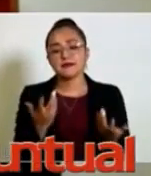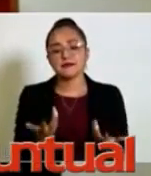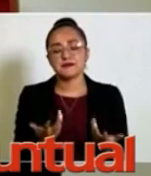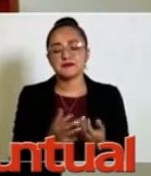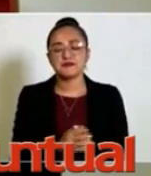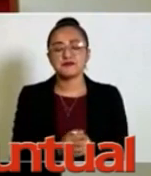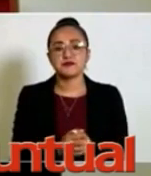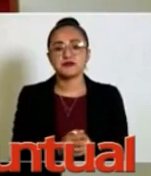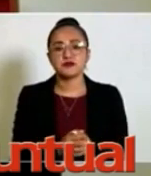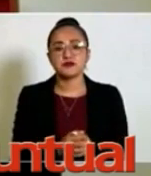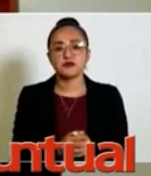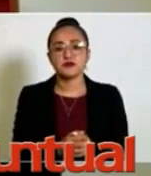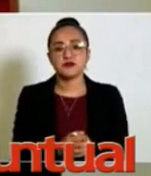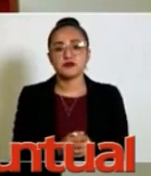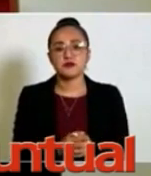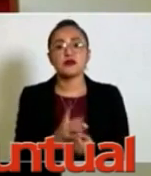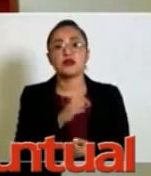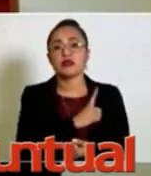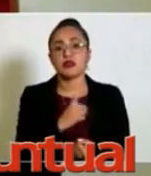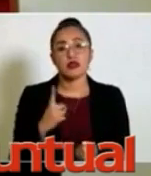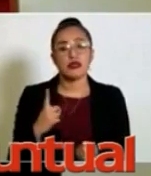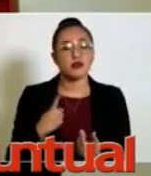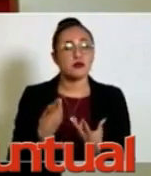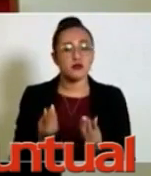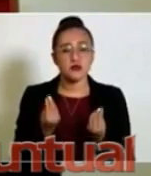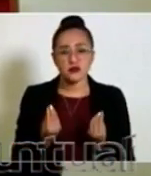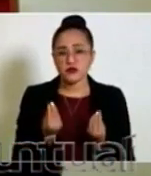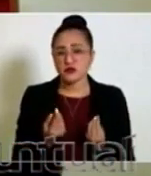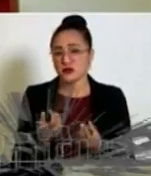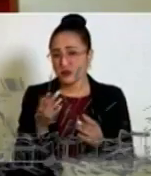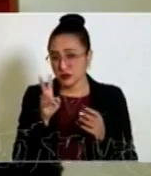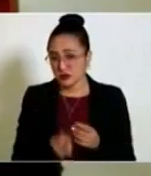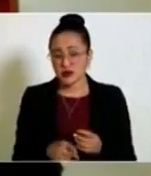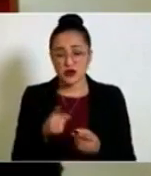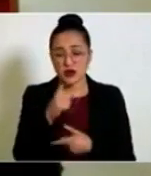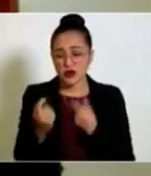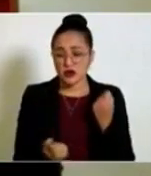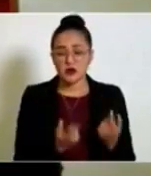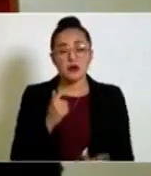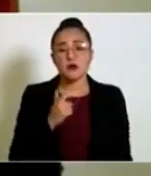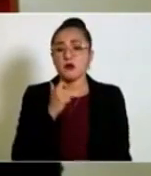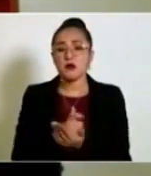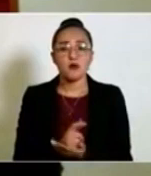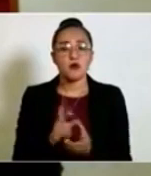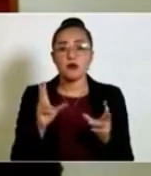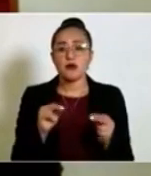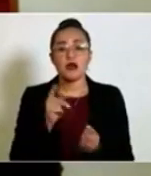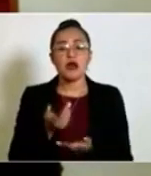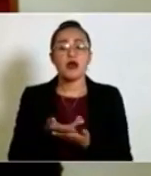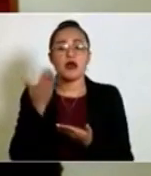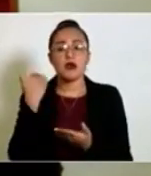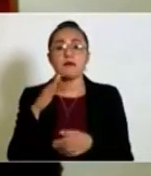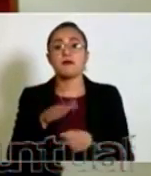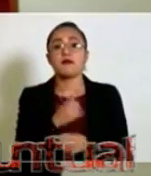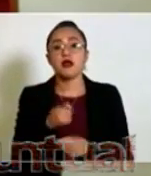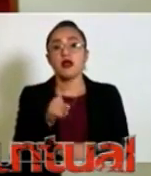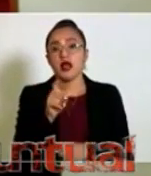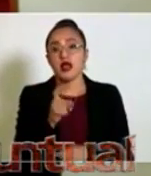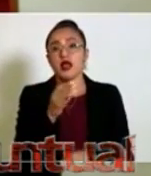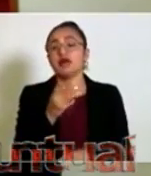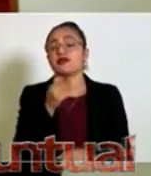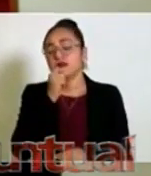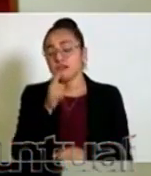de adeudos muy importantes que no se han pagado en distinto momento por el servicio de la